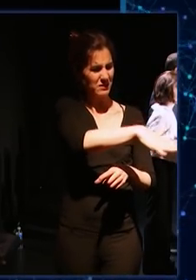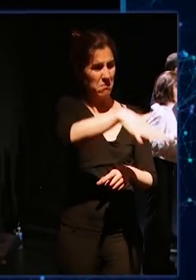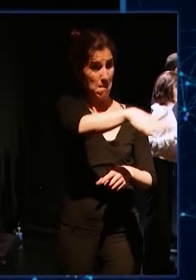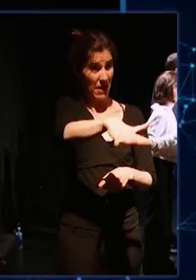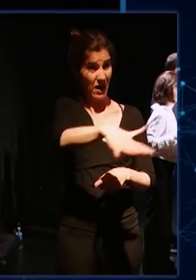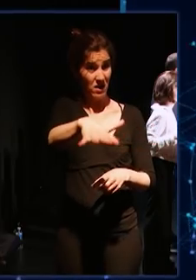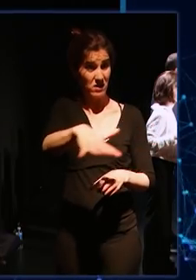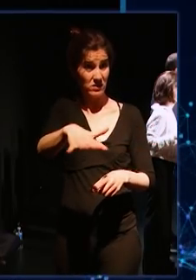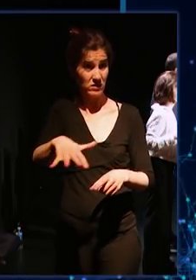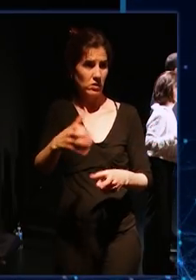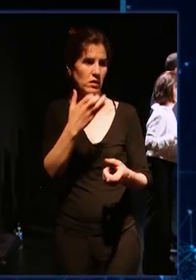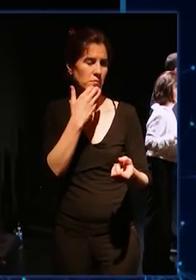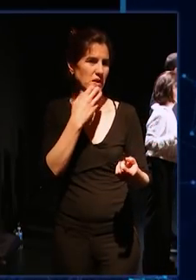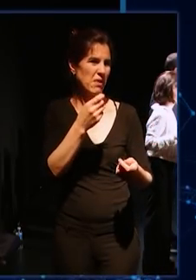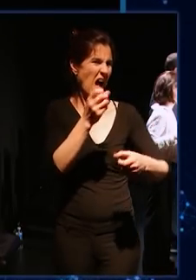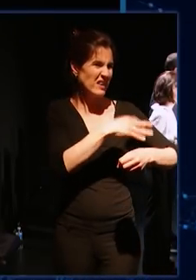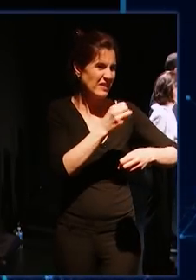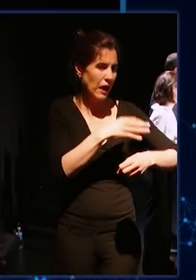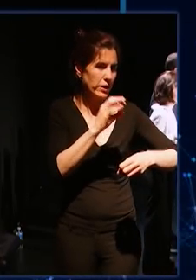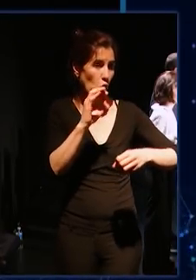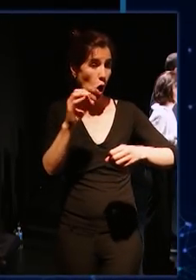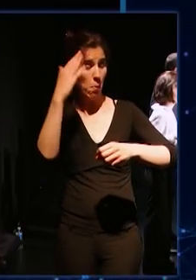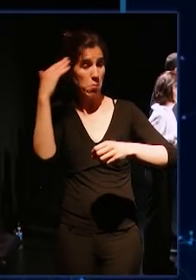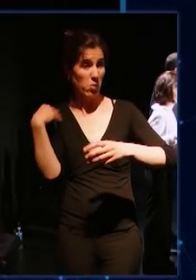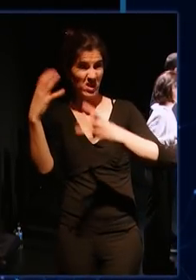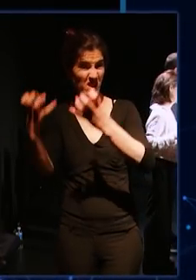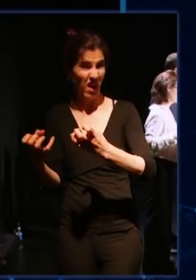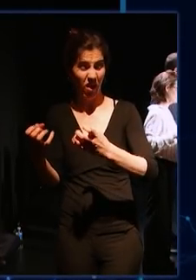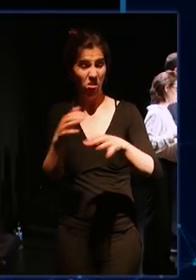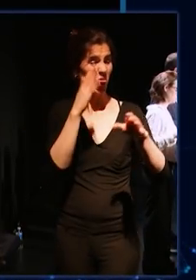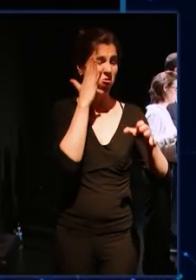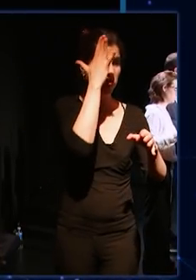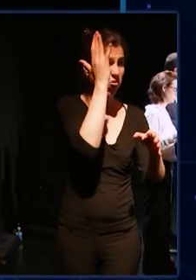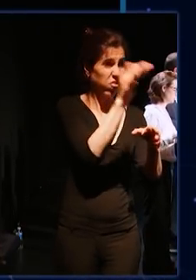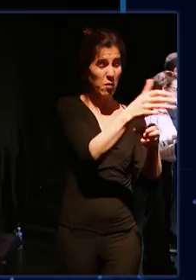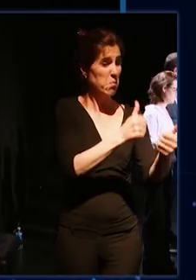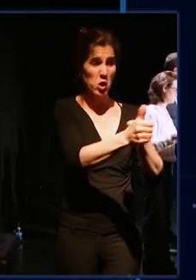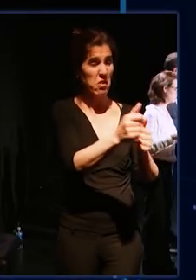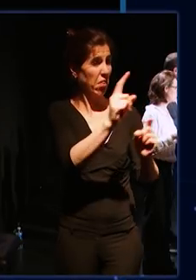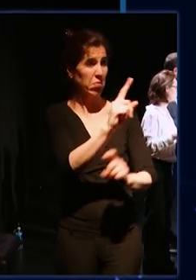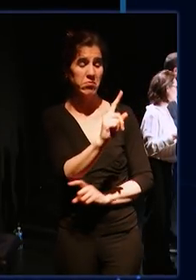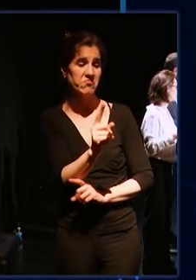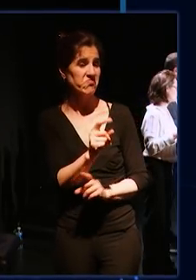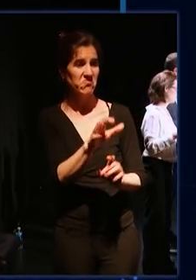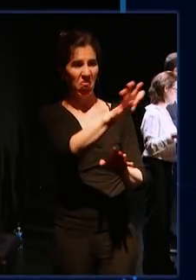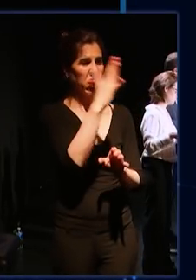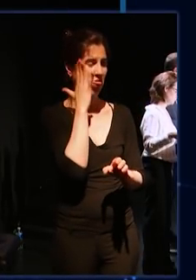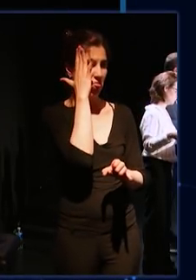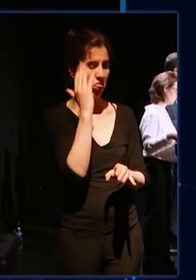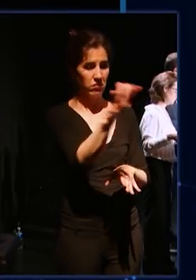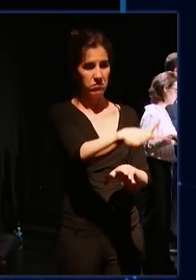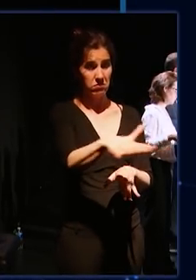los barrios como el Estalvi o el Poble Sec, no han sido la prioridad de la acción municipal. Y tendríamos